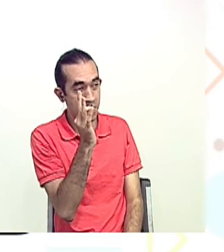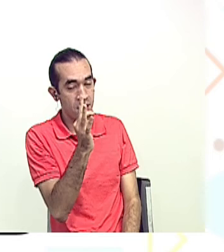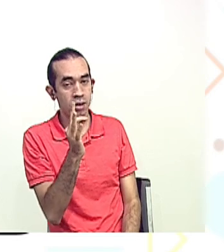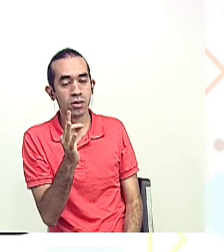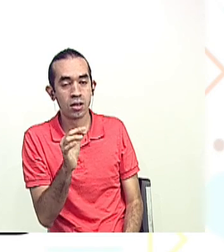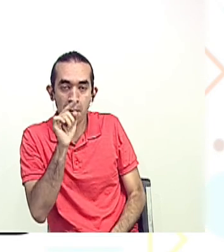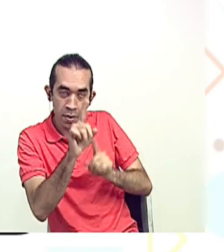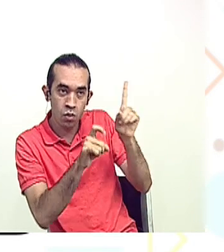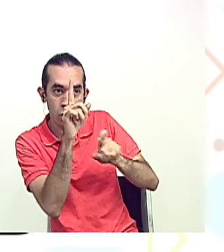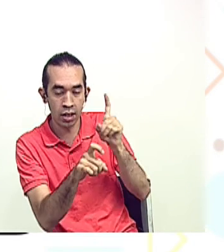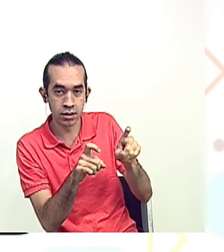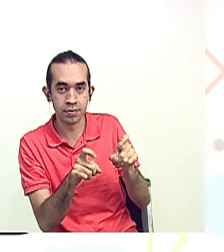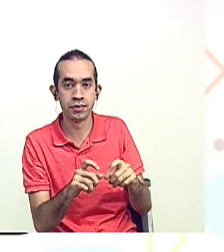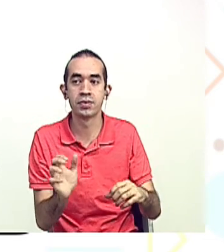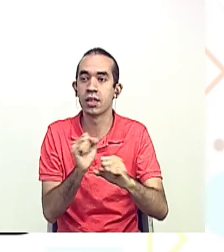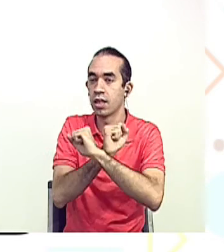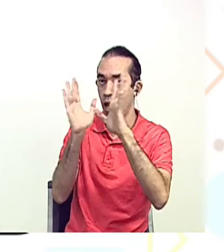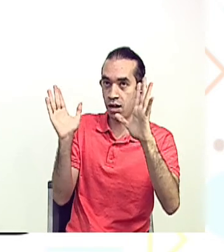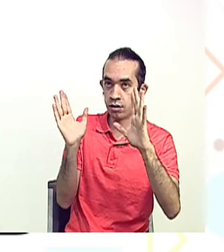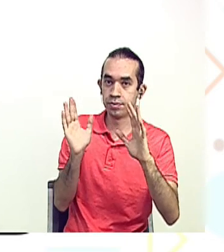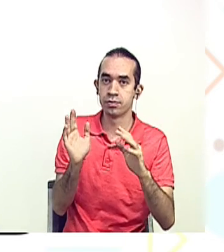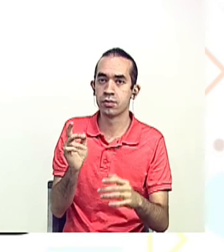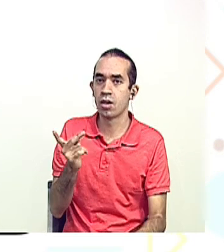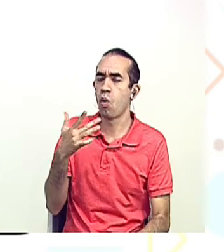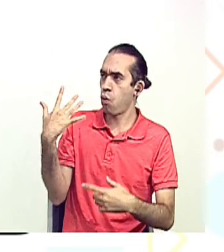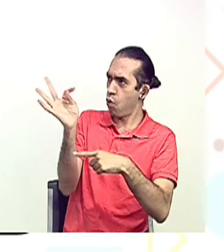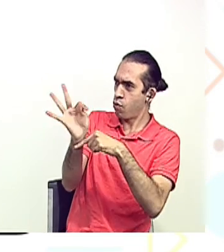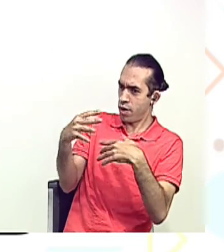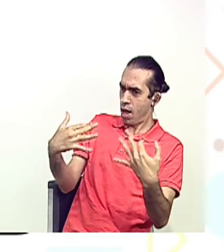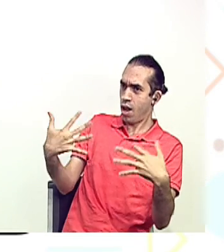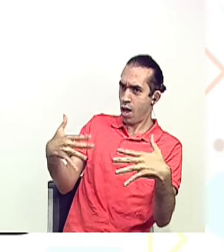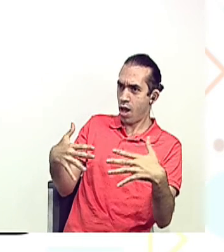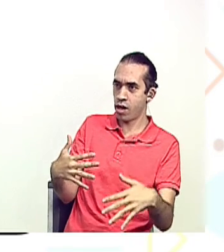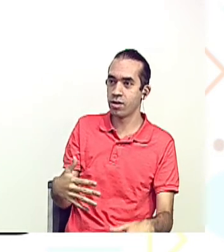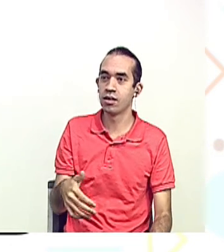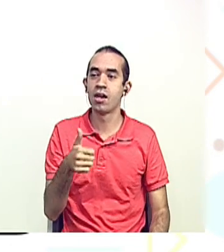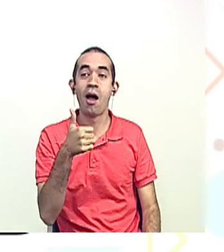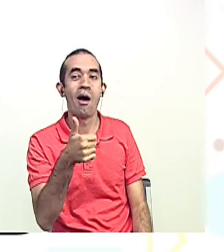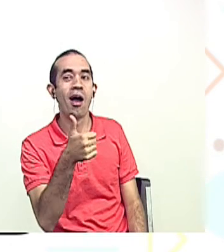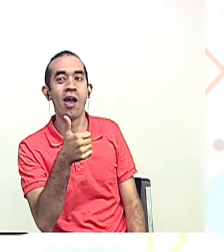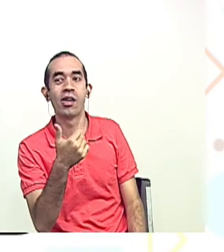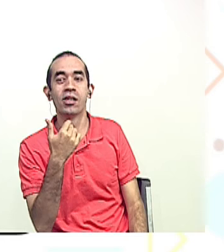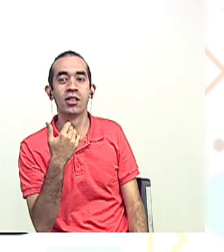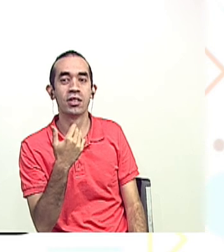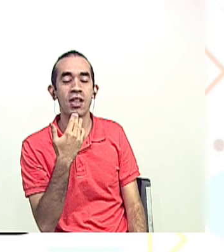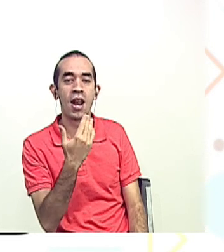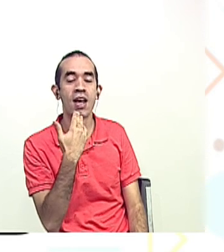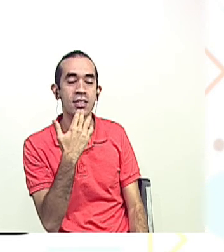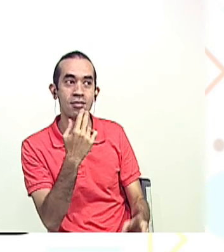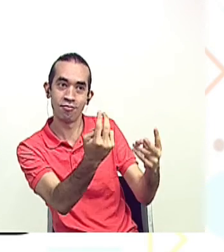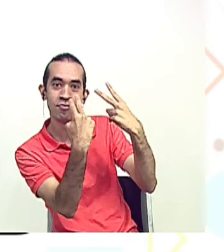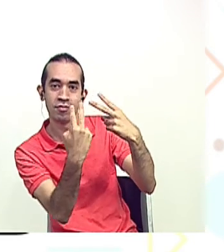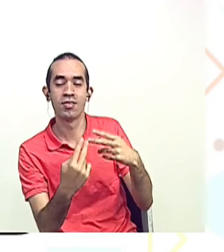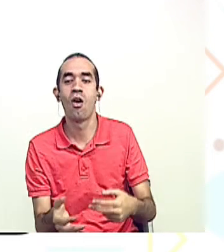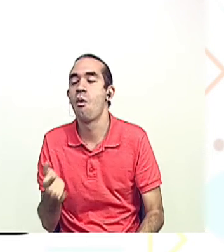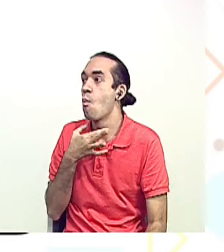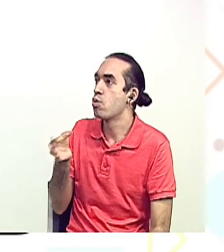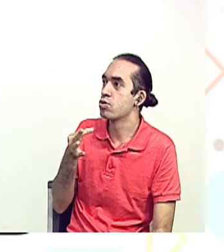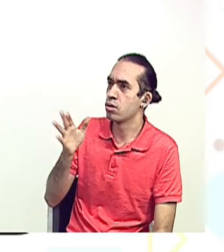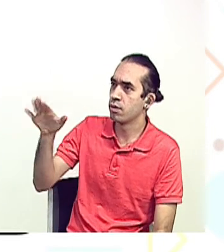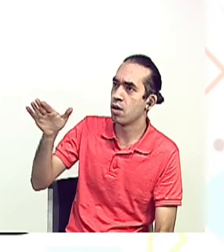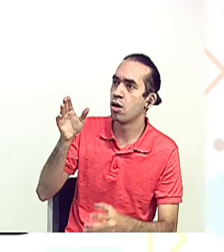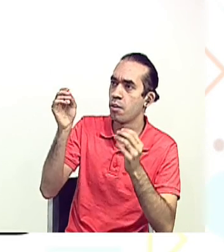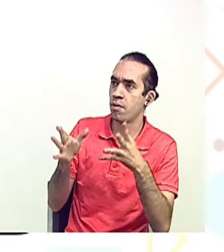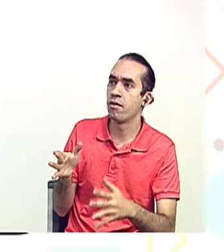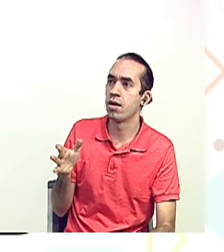hacerle unas preguntas. Claro, profe, qué bueno verla por tele ahora. Ay, qué bueno, ¿verdad? Sí, Gracias por acompañarnos. con mucho gusto, profe. Dígame, ¿en